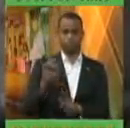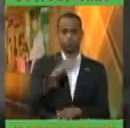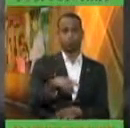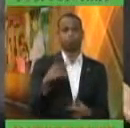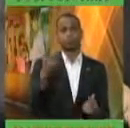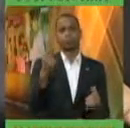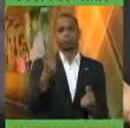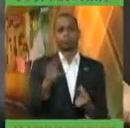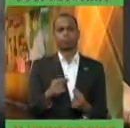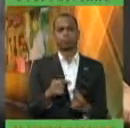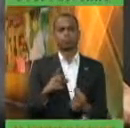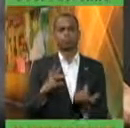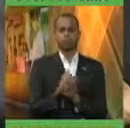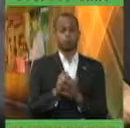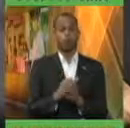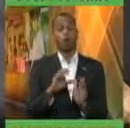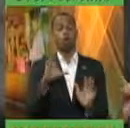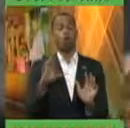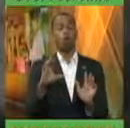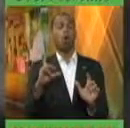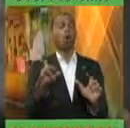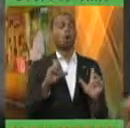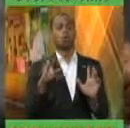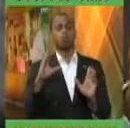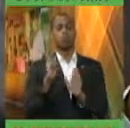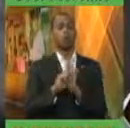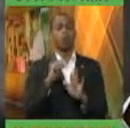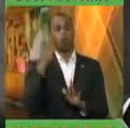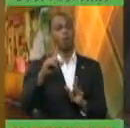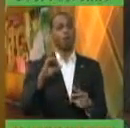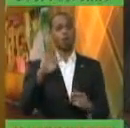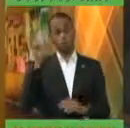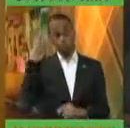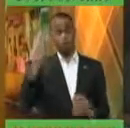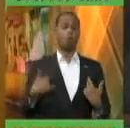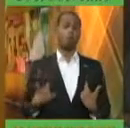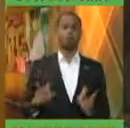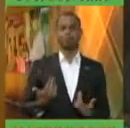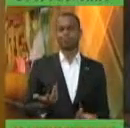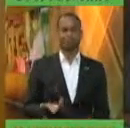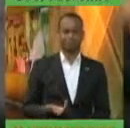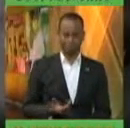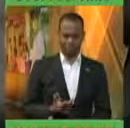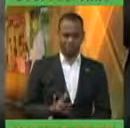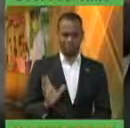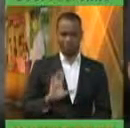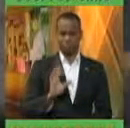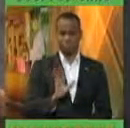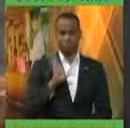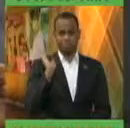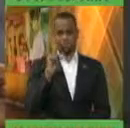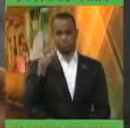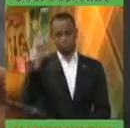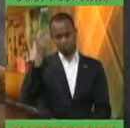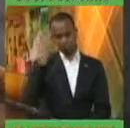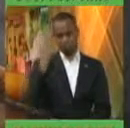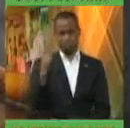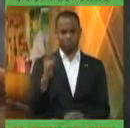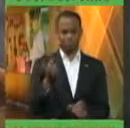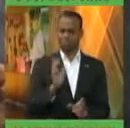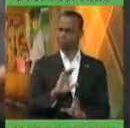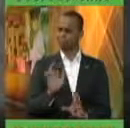va a ser demagogia política con ello eso violenta los derechos humanos y el gobierno eso lo prohibimos